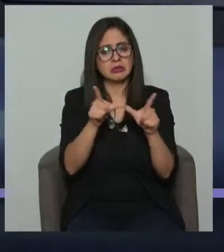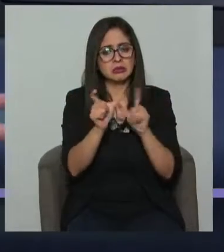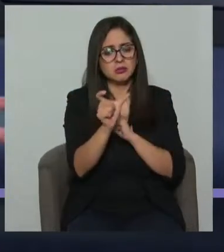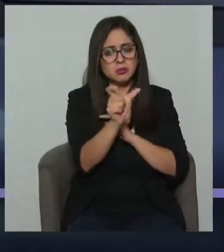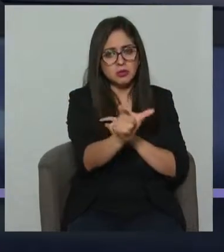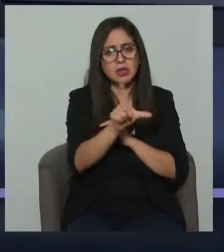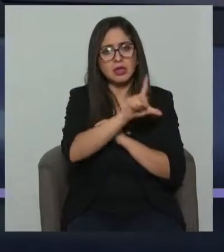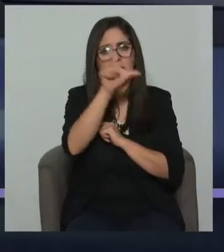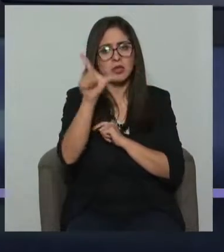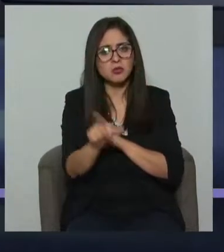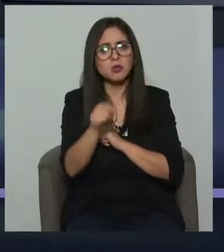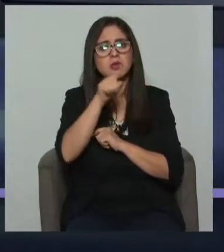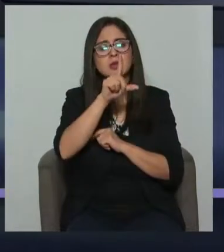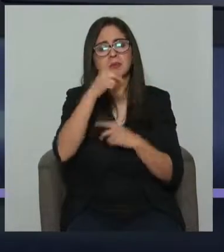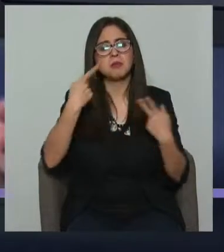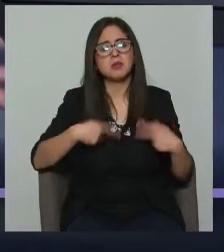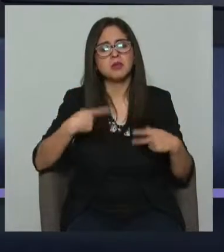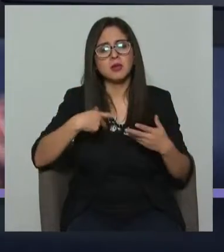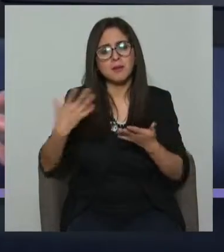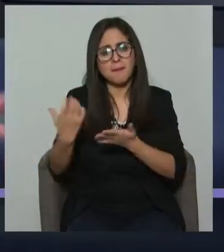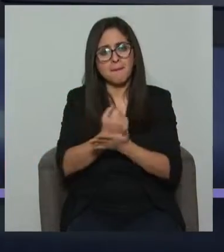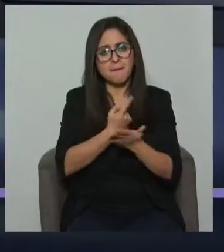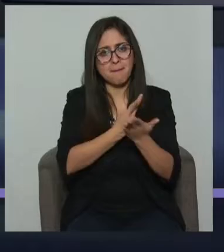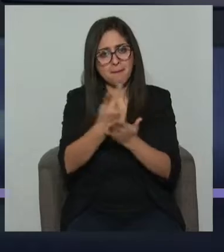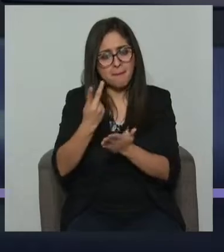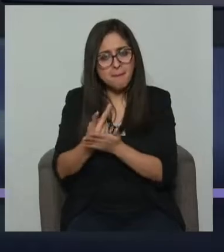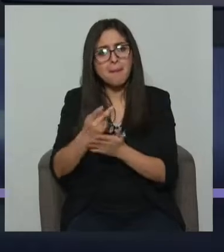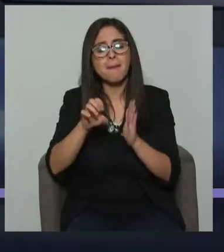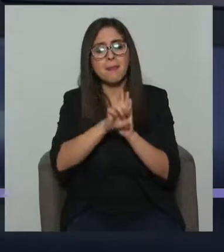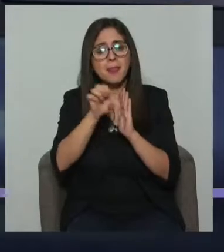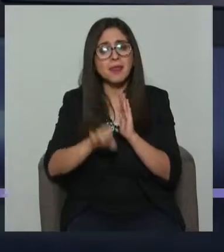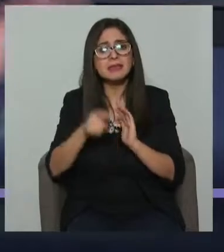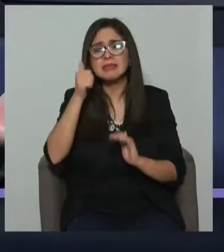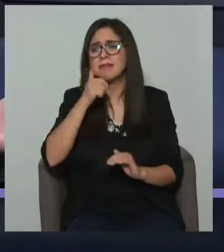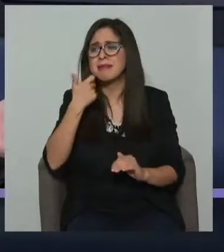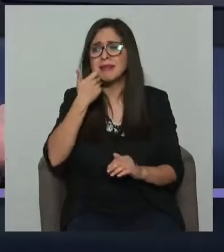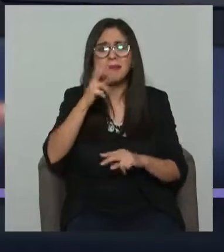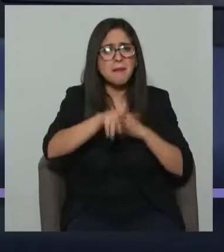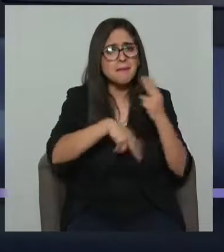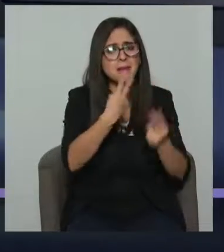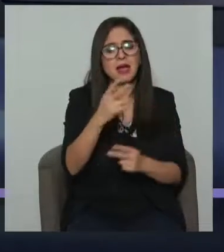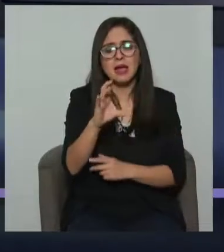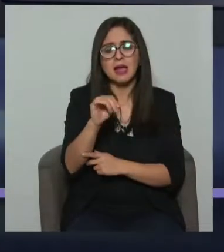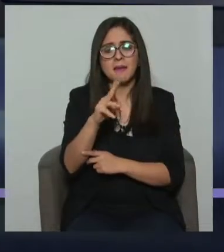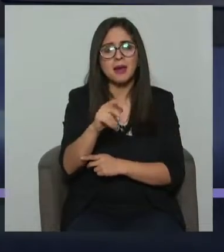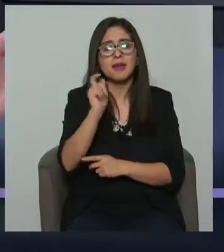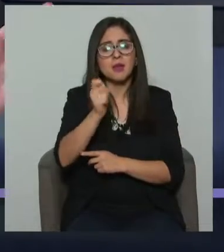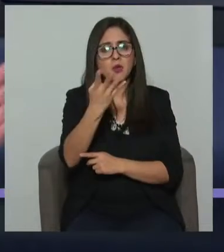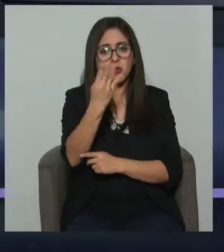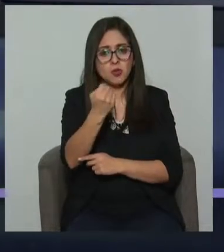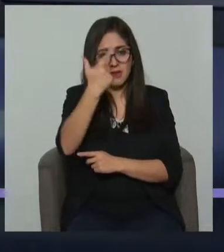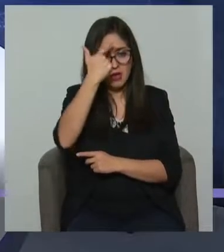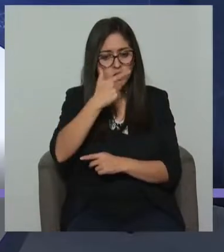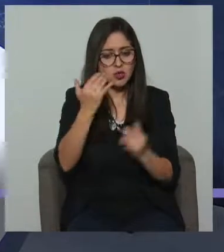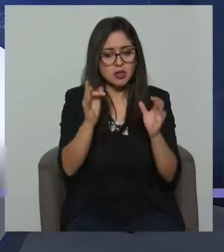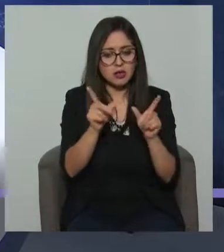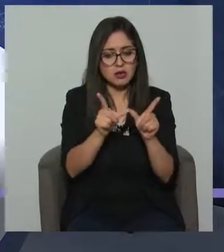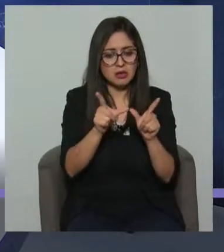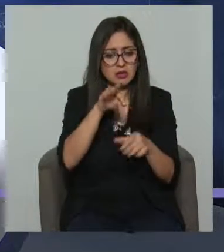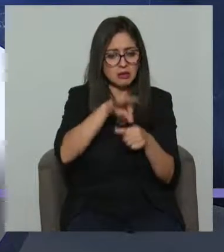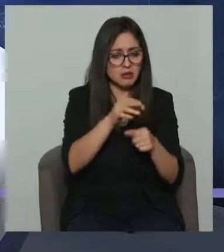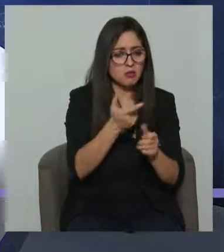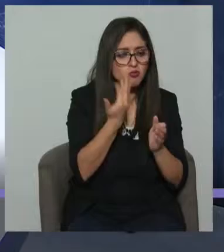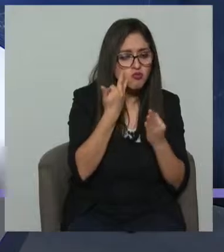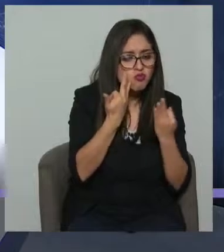dirán quiénes son los que ganaron los pases, porque no queremos que nadie se quede sin ver cabaret. Tienen que llegar a las 9 de la noche con su identificación y listo, a pasar una